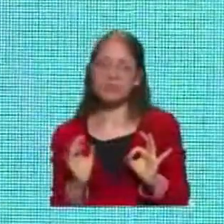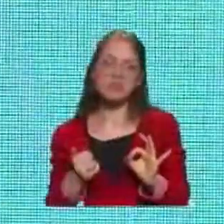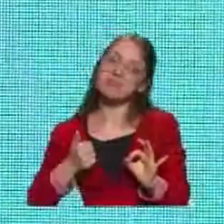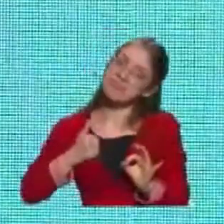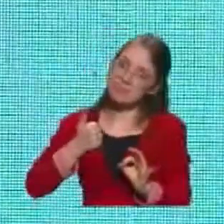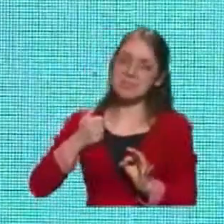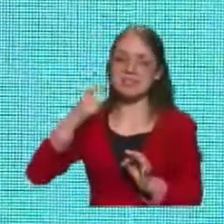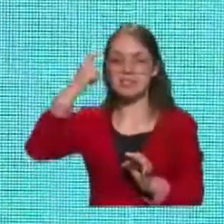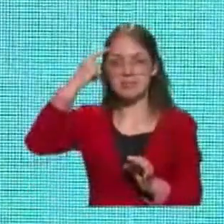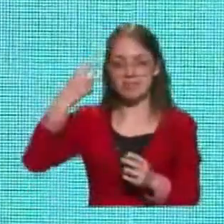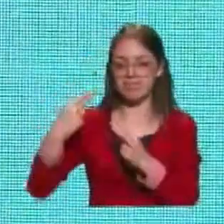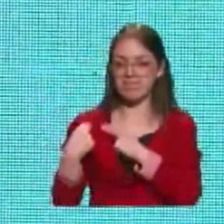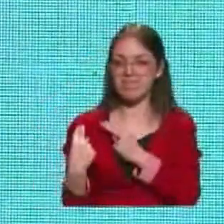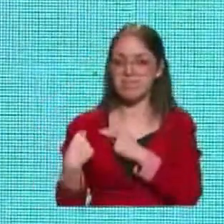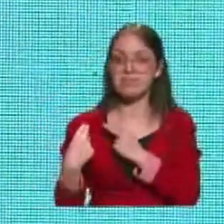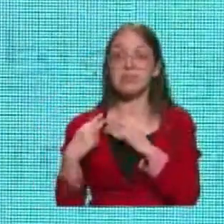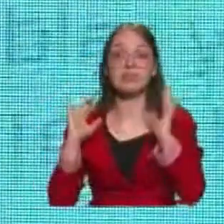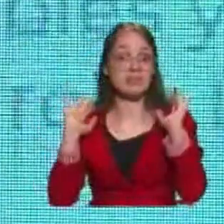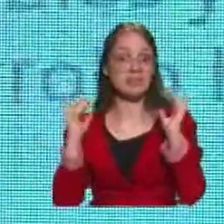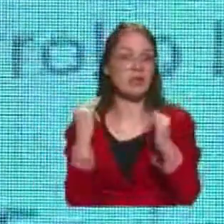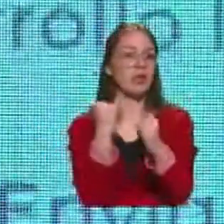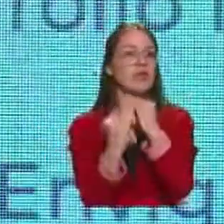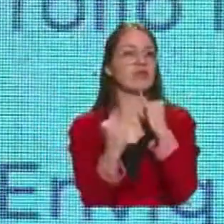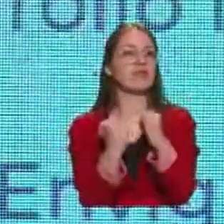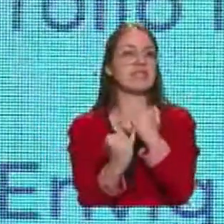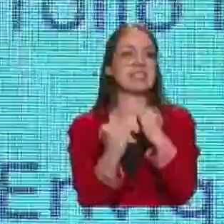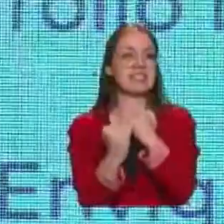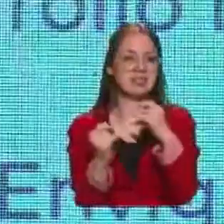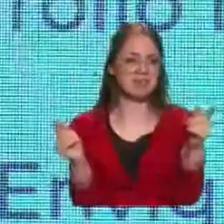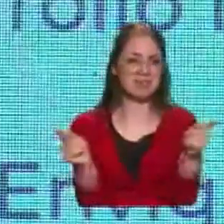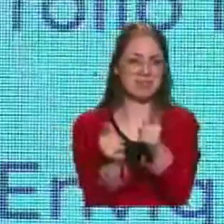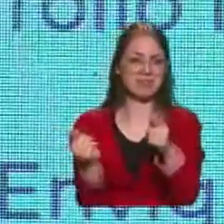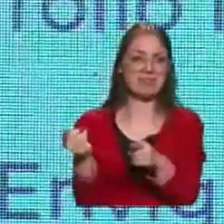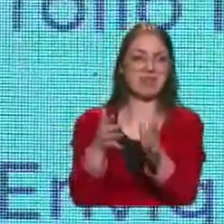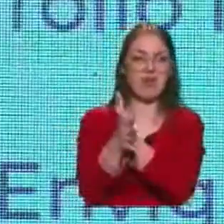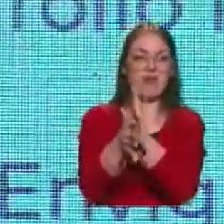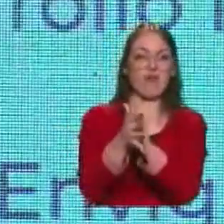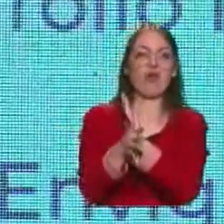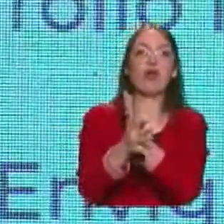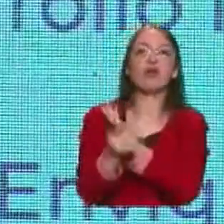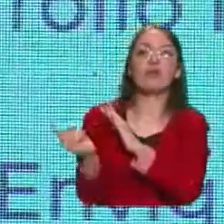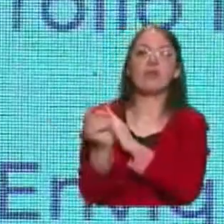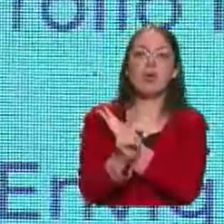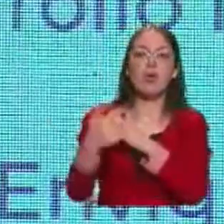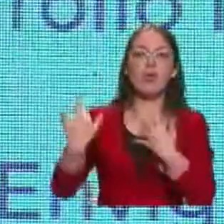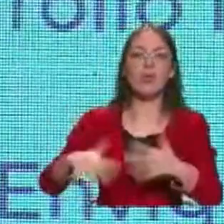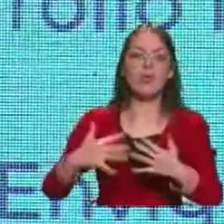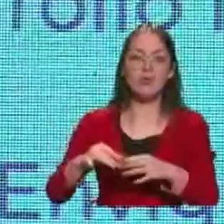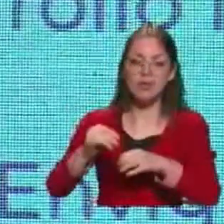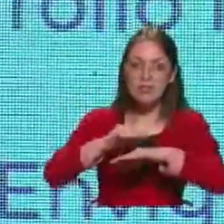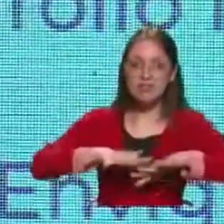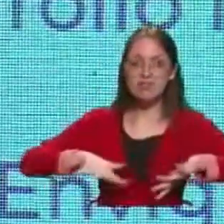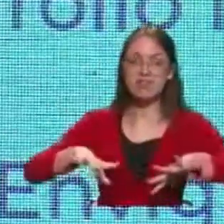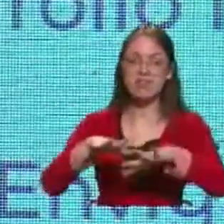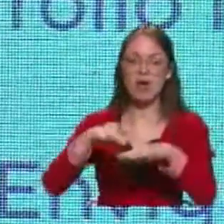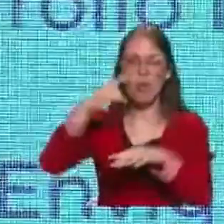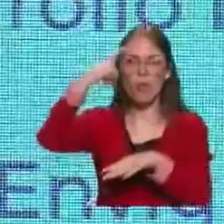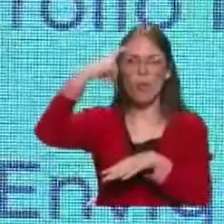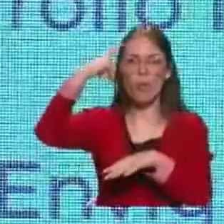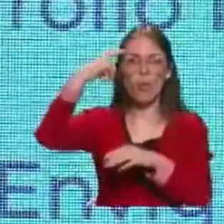y pues para finalizar le finalizar esta intervención sumarle a los entornos inteligentes